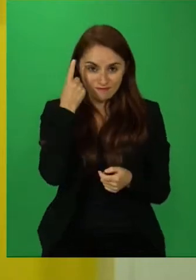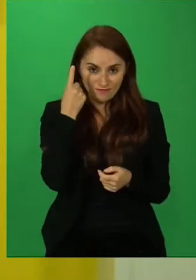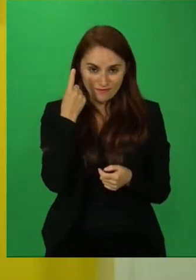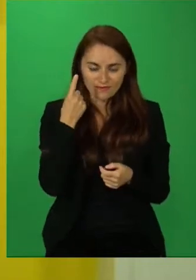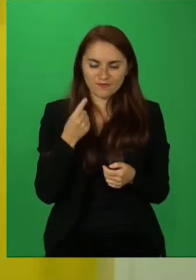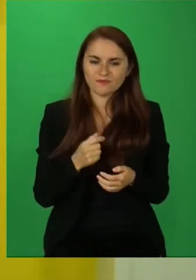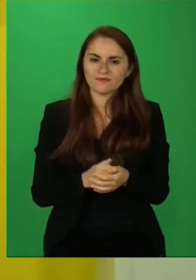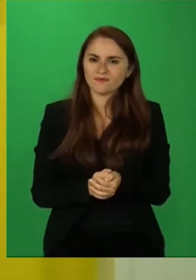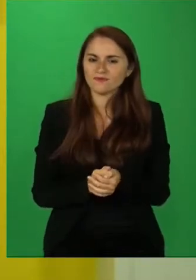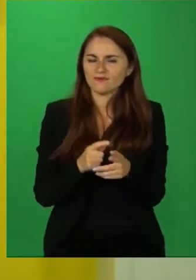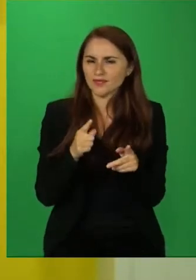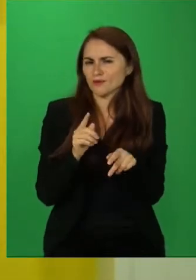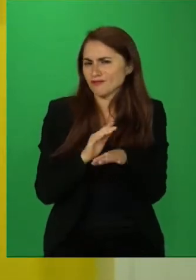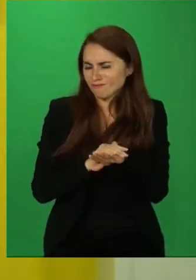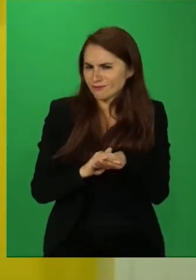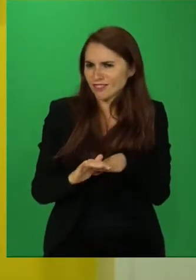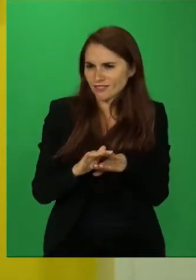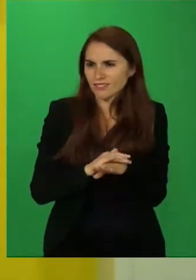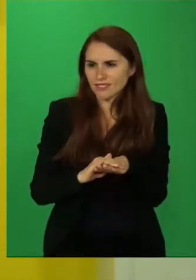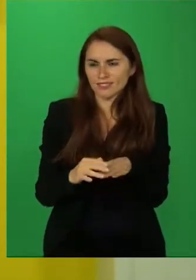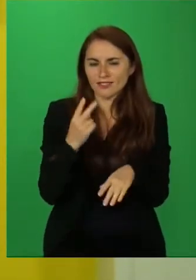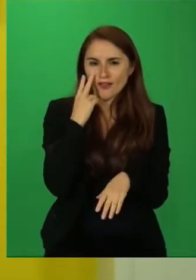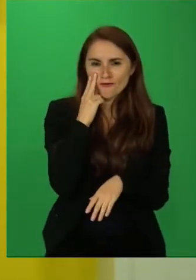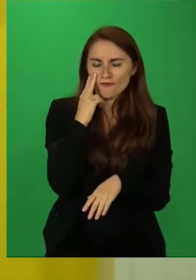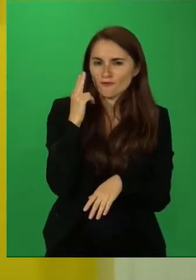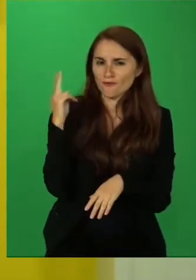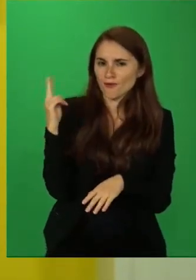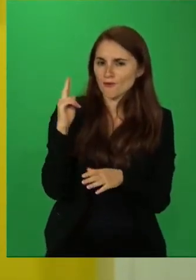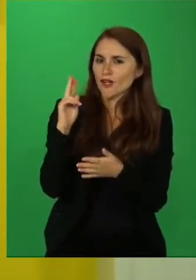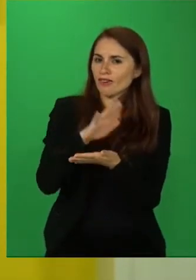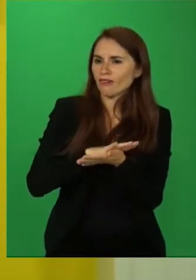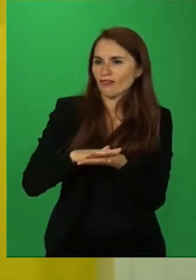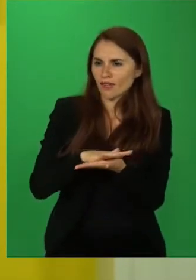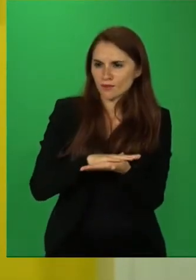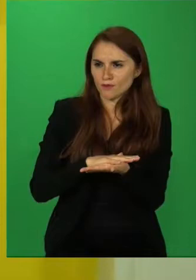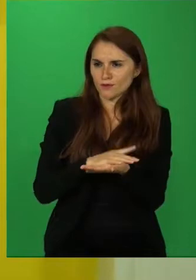No te preocupes. Observa, por favor, el siguiente ejemplo.